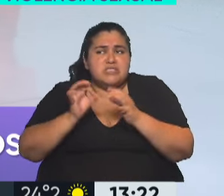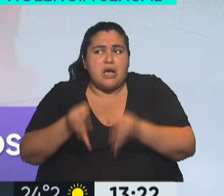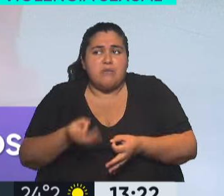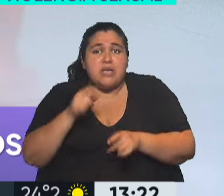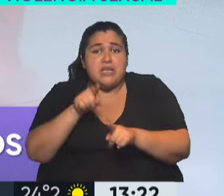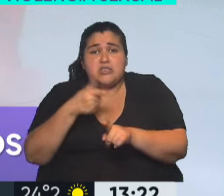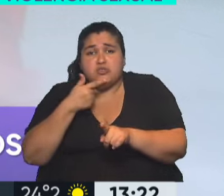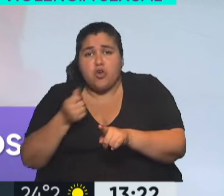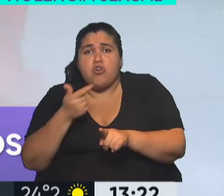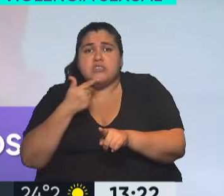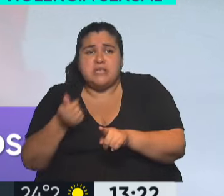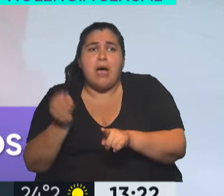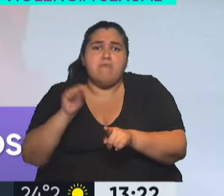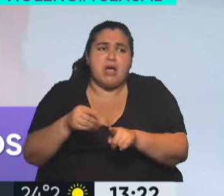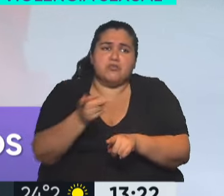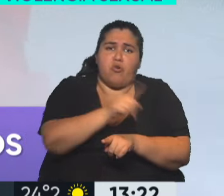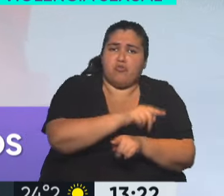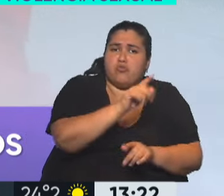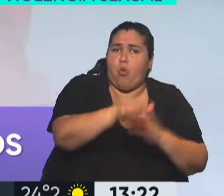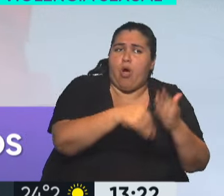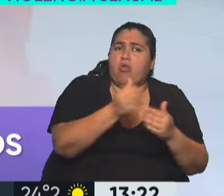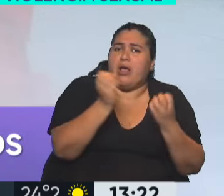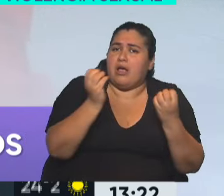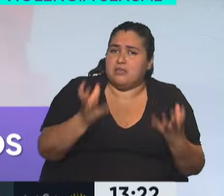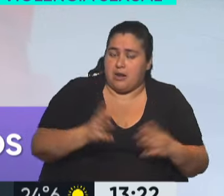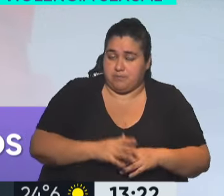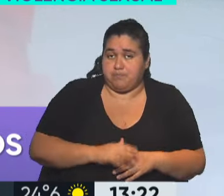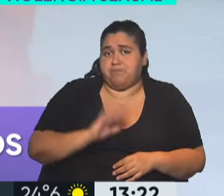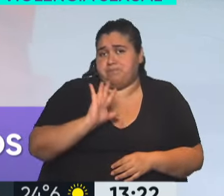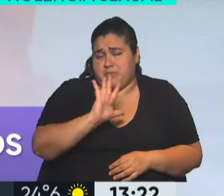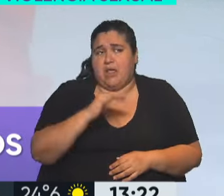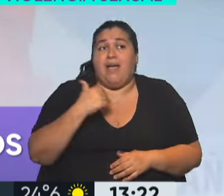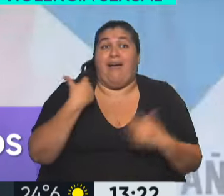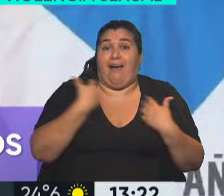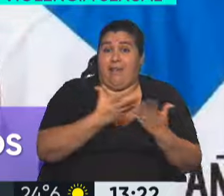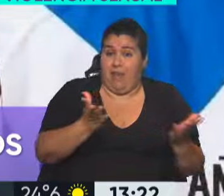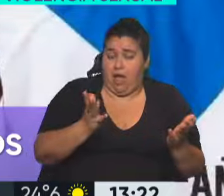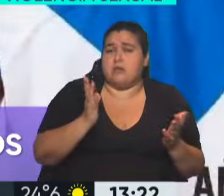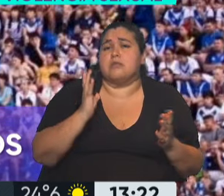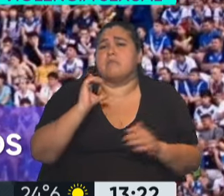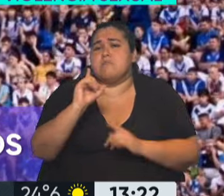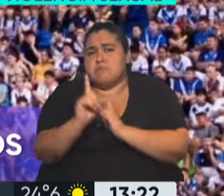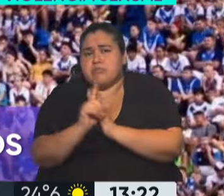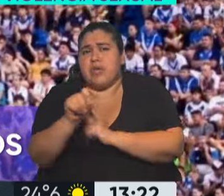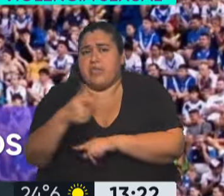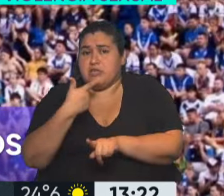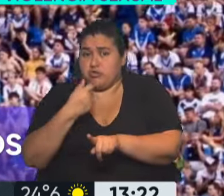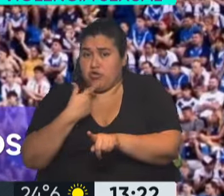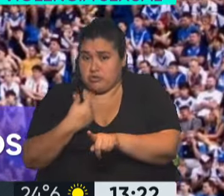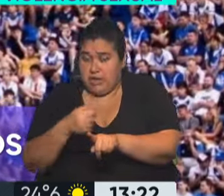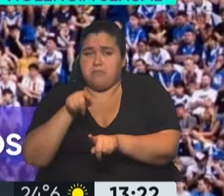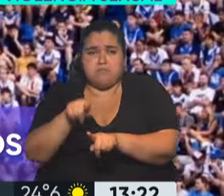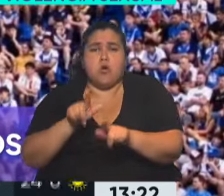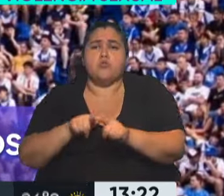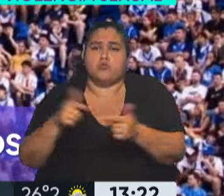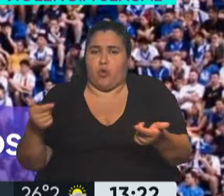plantel. A ver, en particular y en general. En particular de Sosa, que es la misma suerte